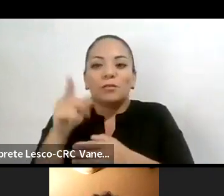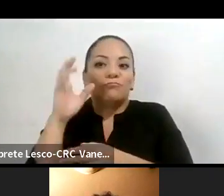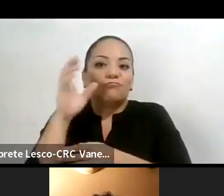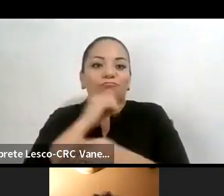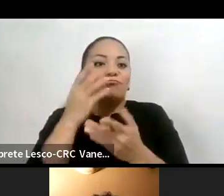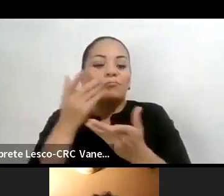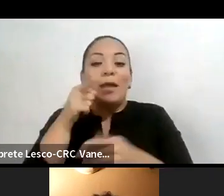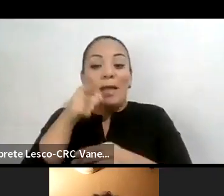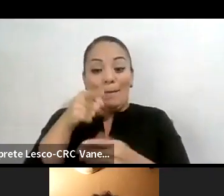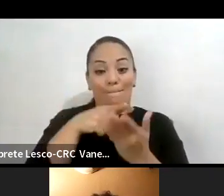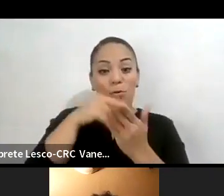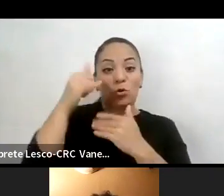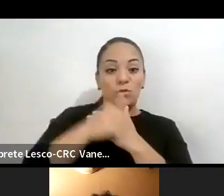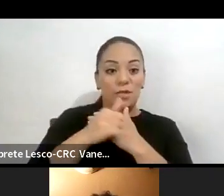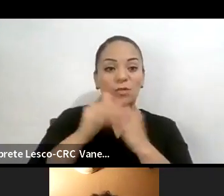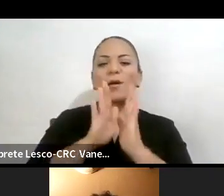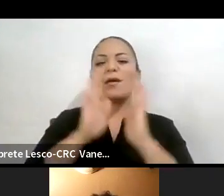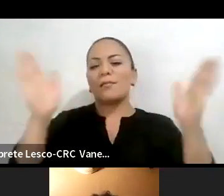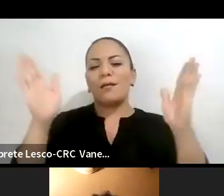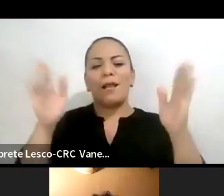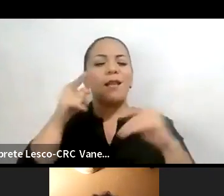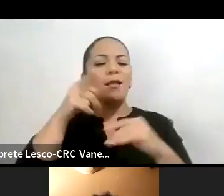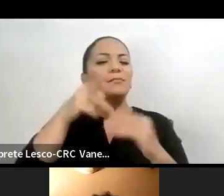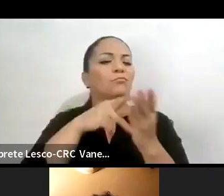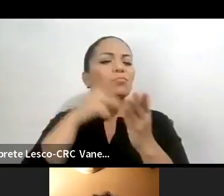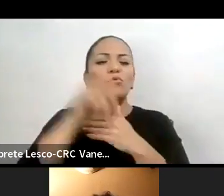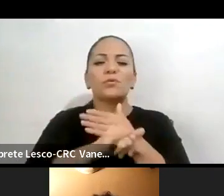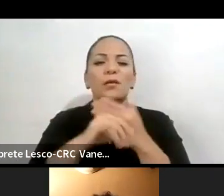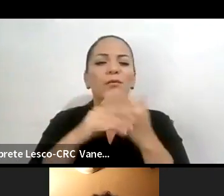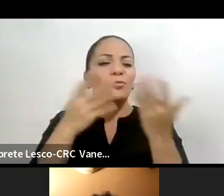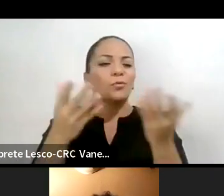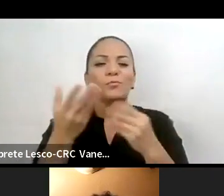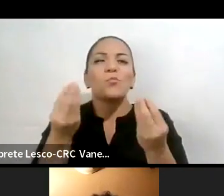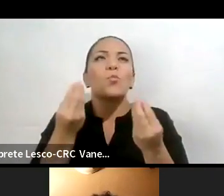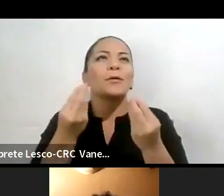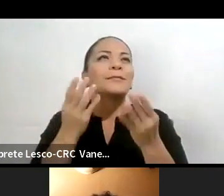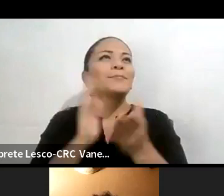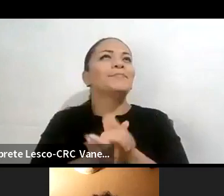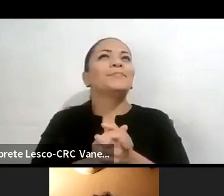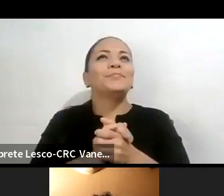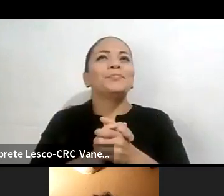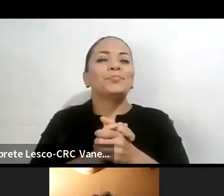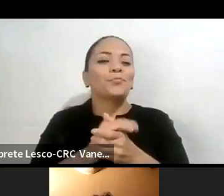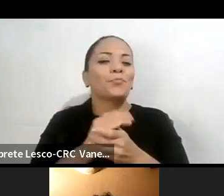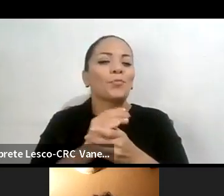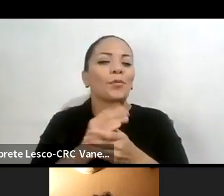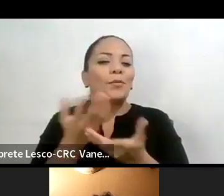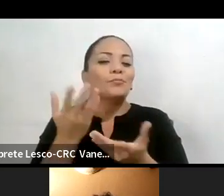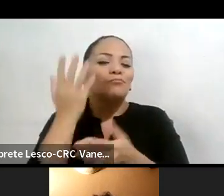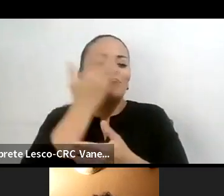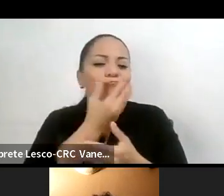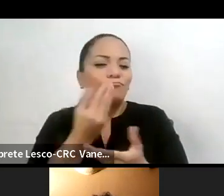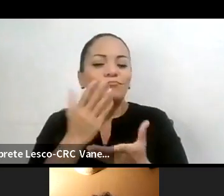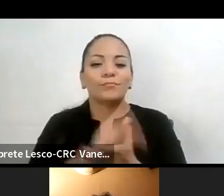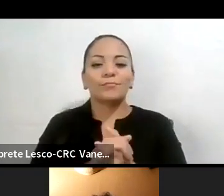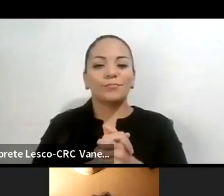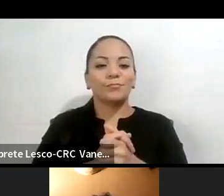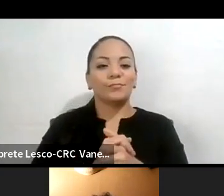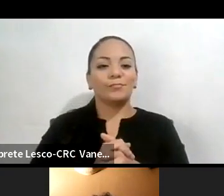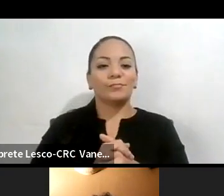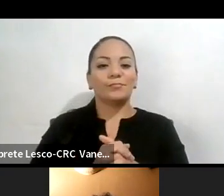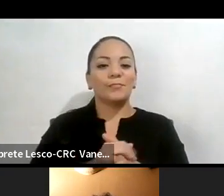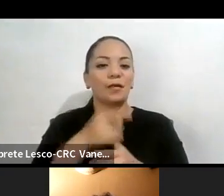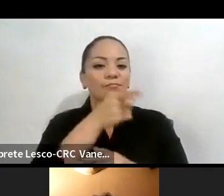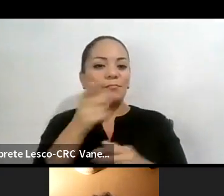este proyecto en general es un proyecto muy familiar en el sentido de que son